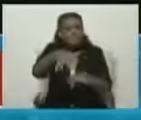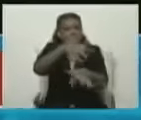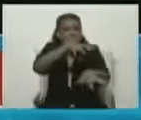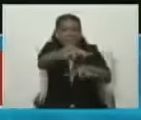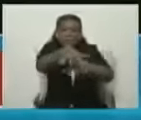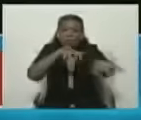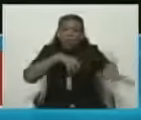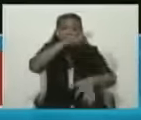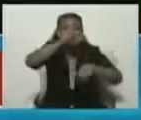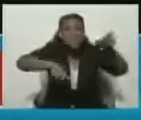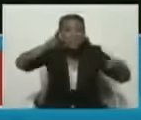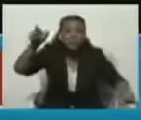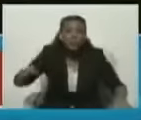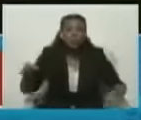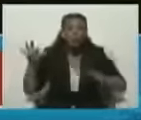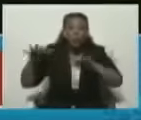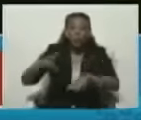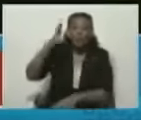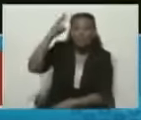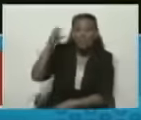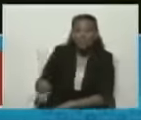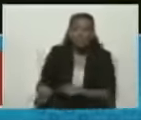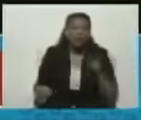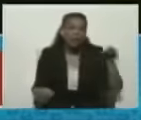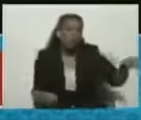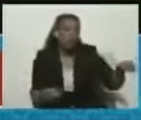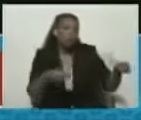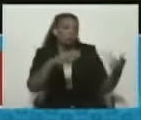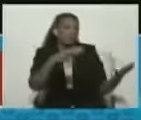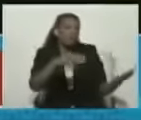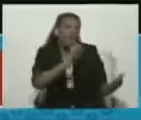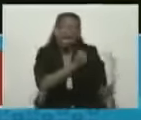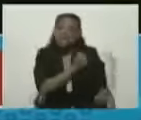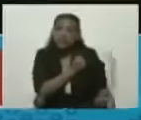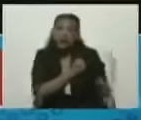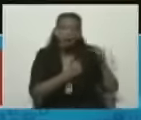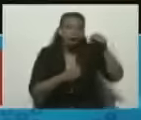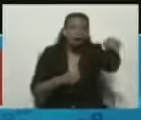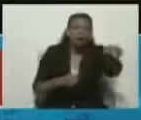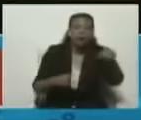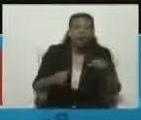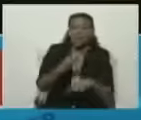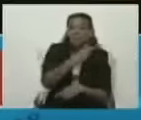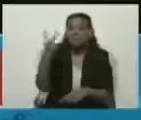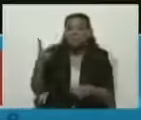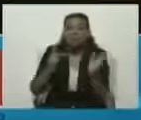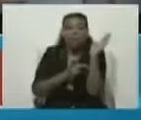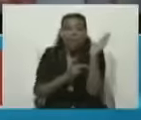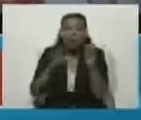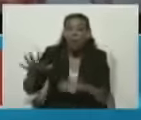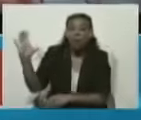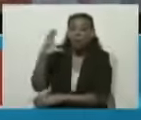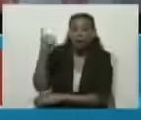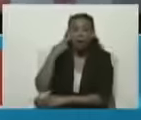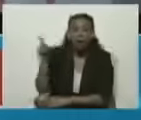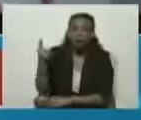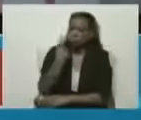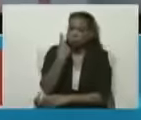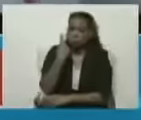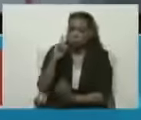los que marcharemos desde Petare, desde Chacao, desde las 22 parroquias de Caracas, no